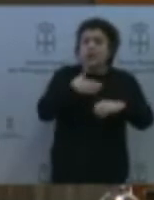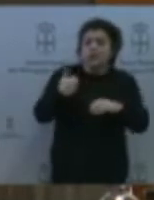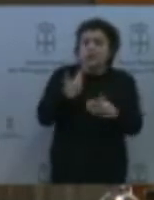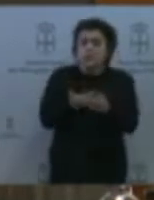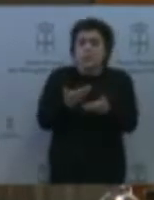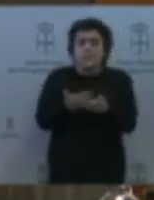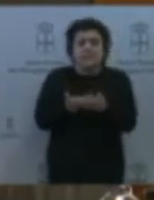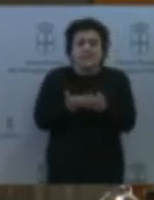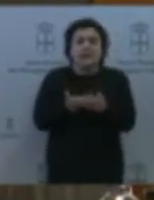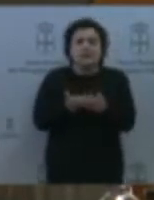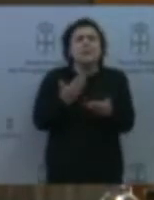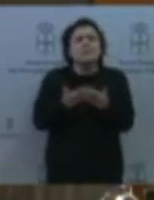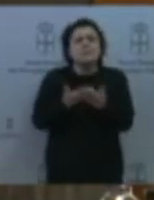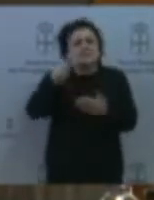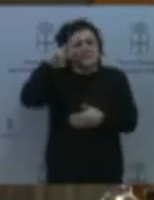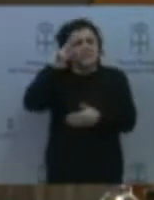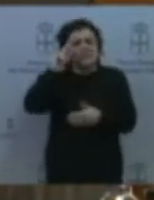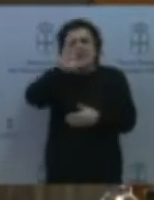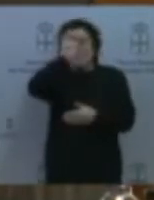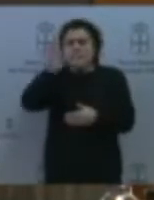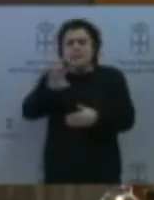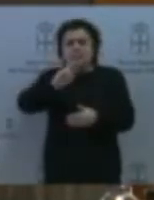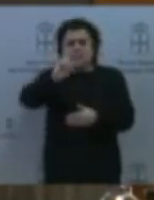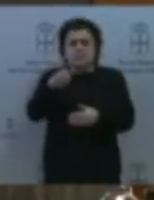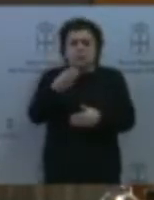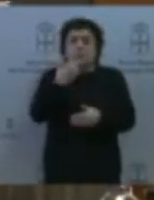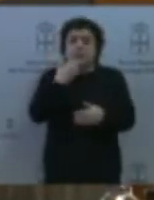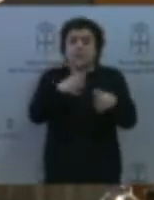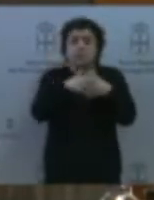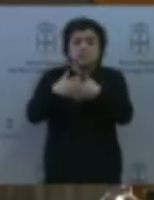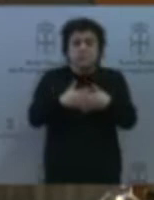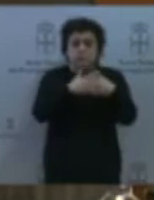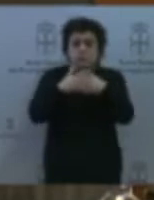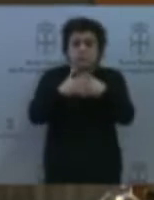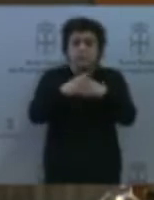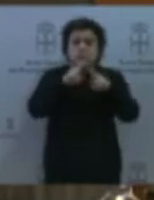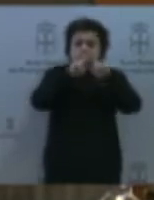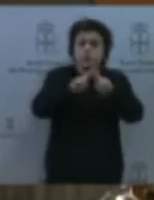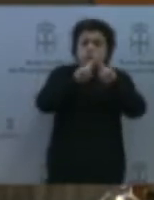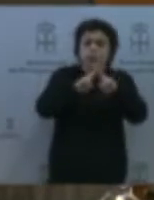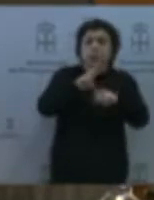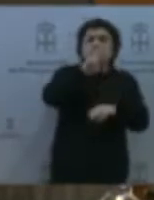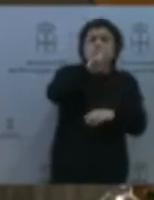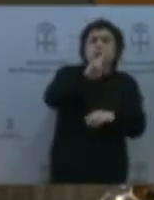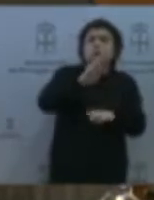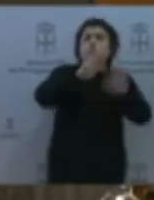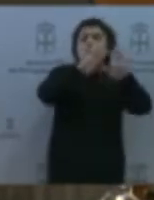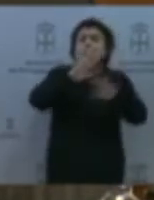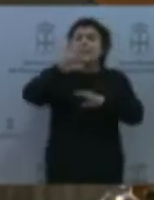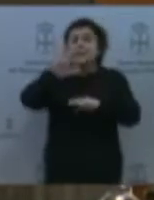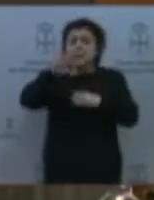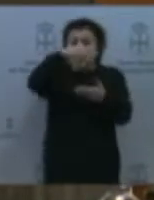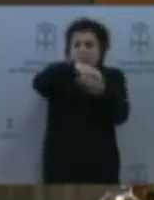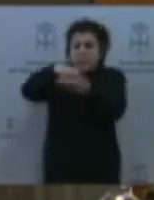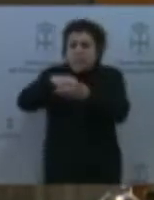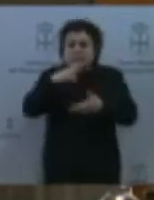decía el Instituto de Economía Política de Estados Unidos, que estudiaba 295 centros de desarrollo de Amazon instalados en diversos estados del país? Decía, se aumentan un